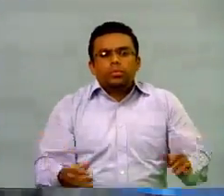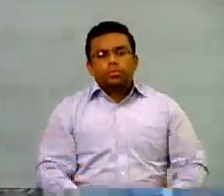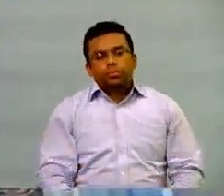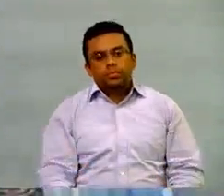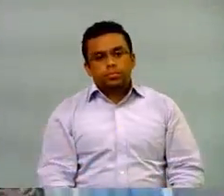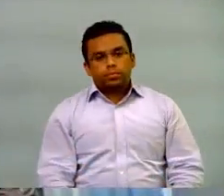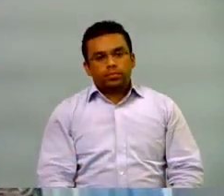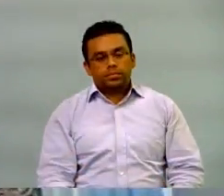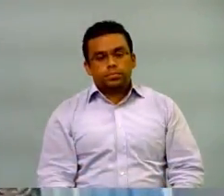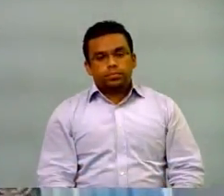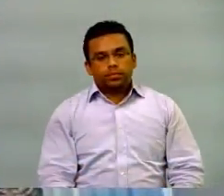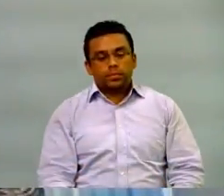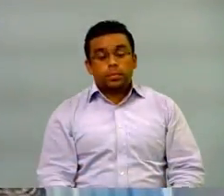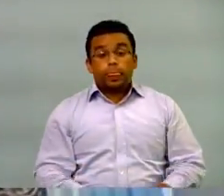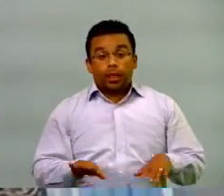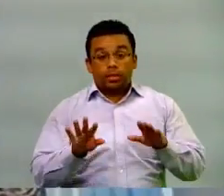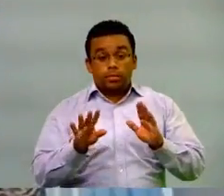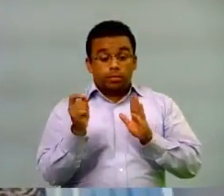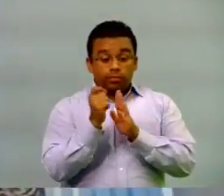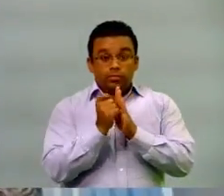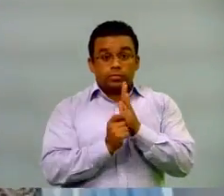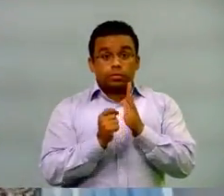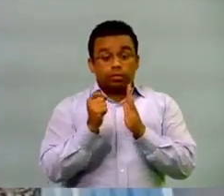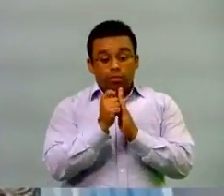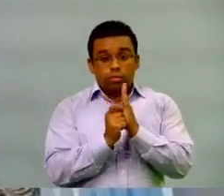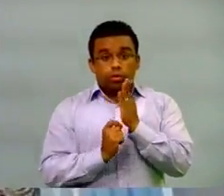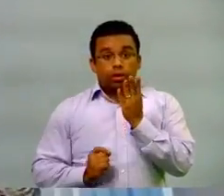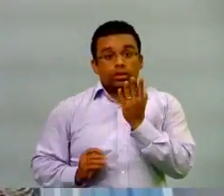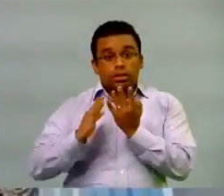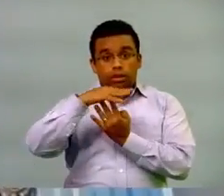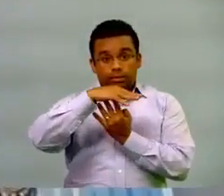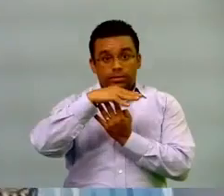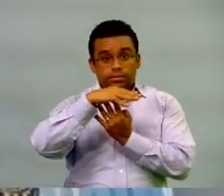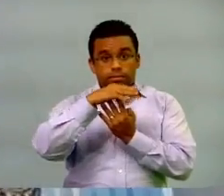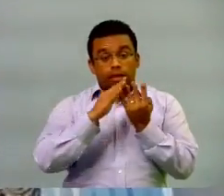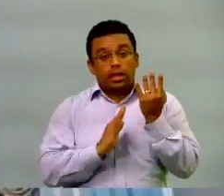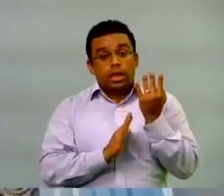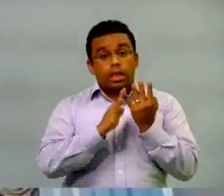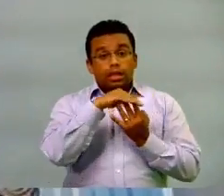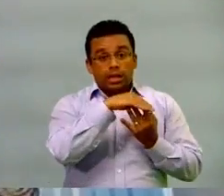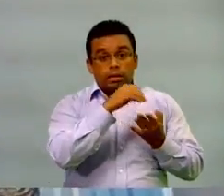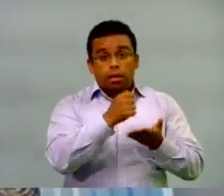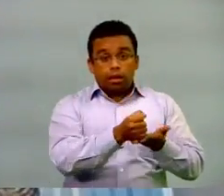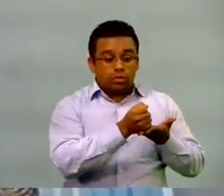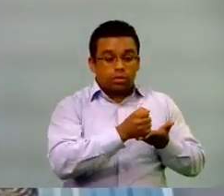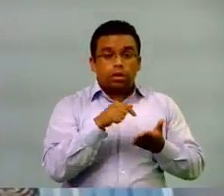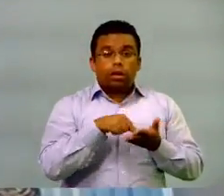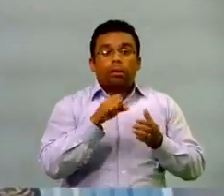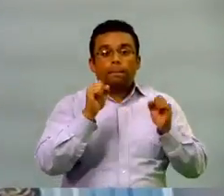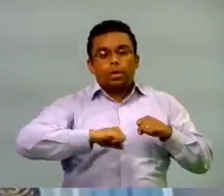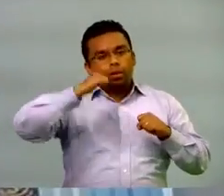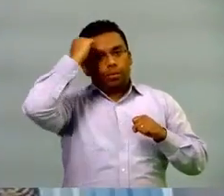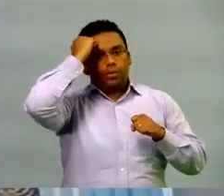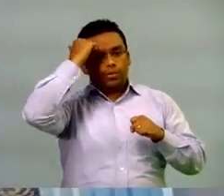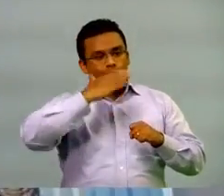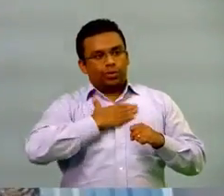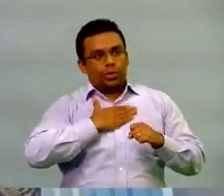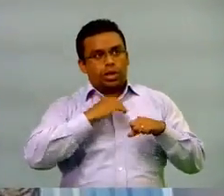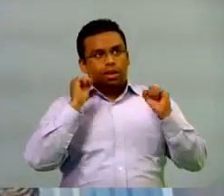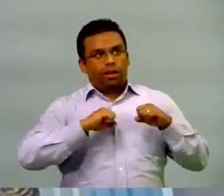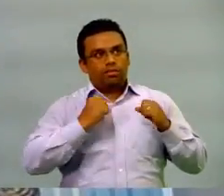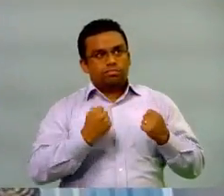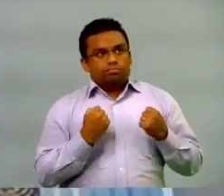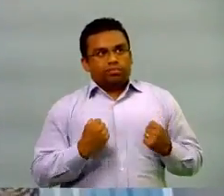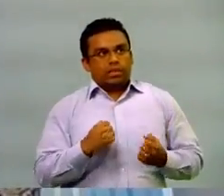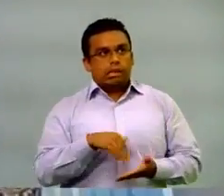Bueno, tenemos tópicos que son tópicos transversales, en donde los docentes quieren fortalecer ciertas